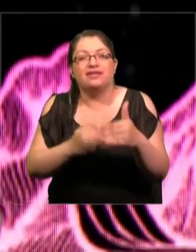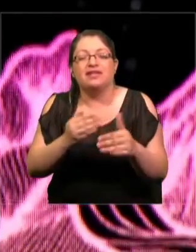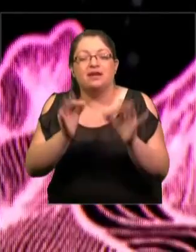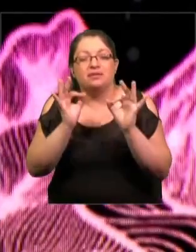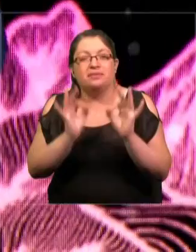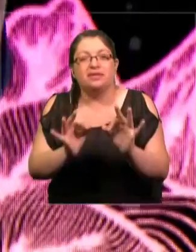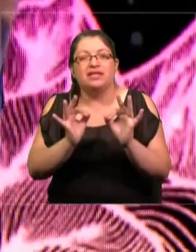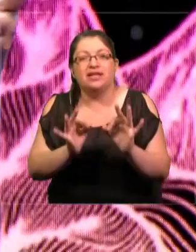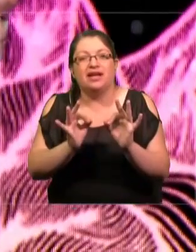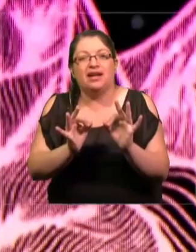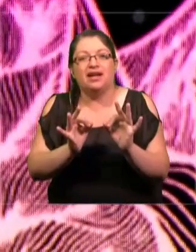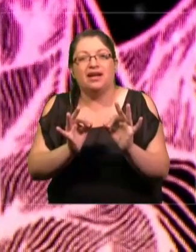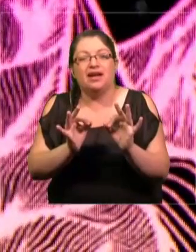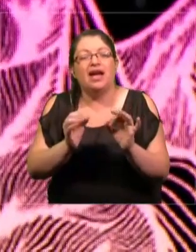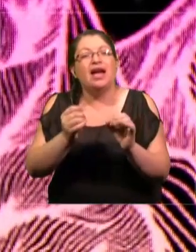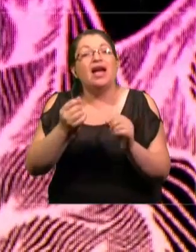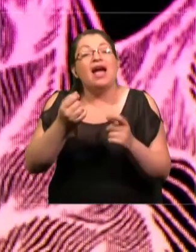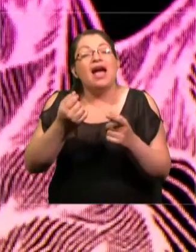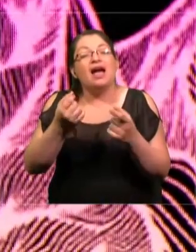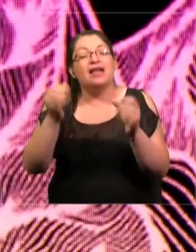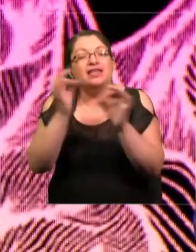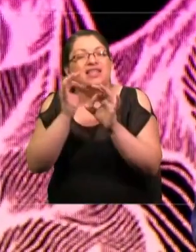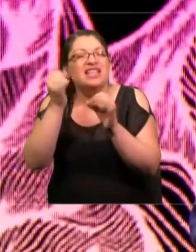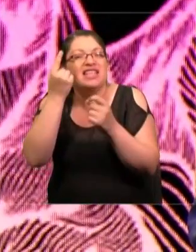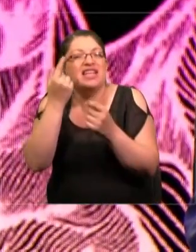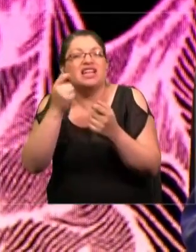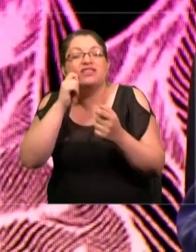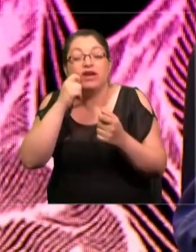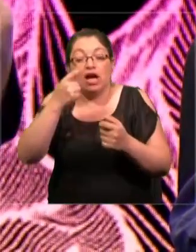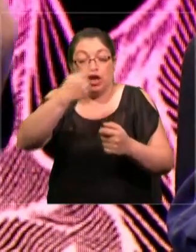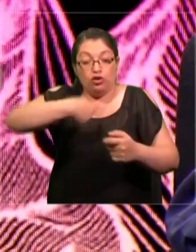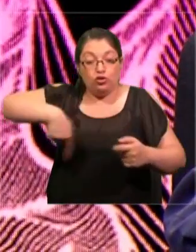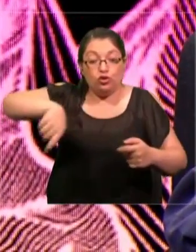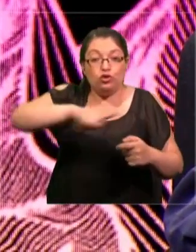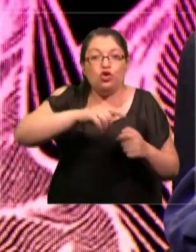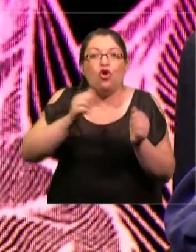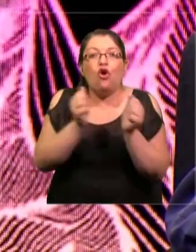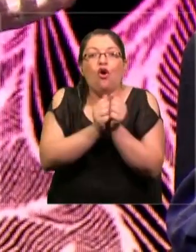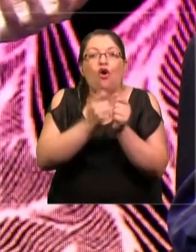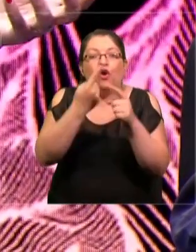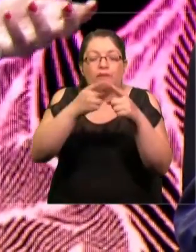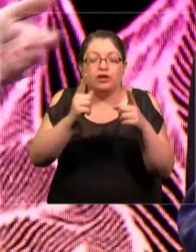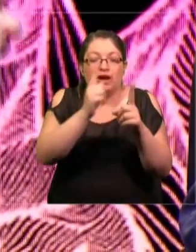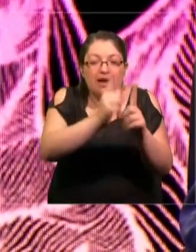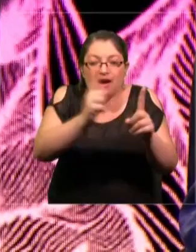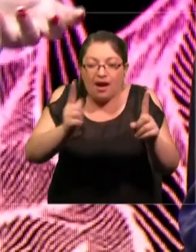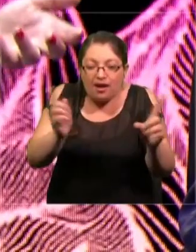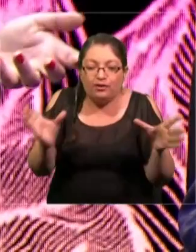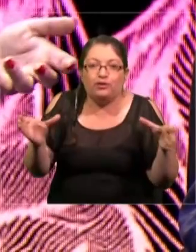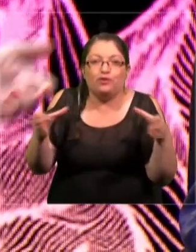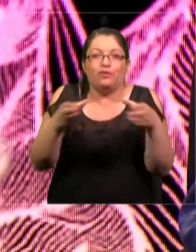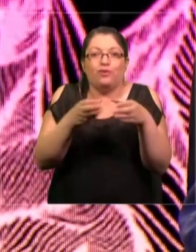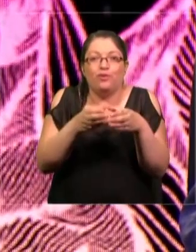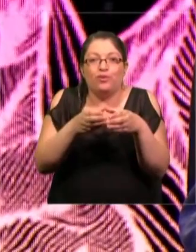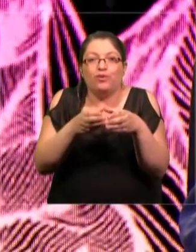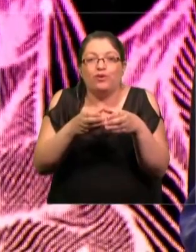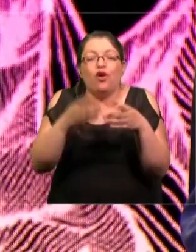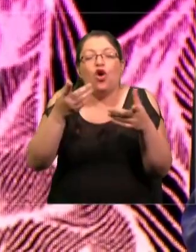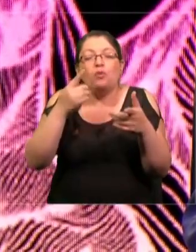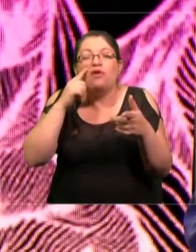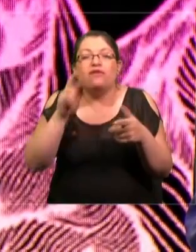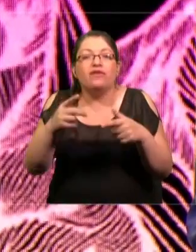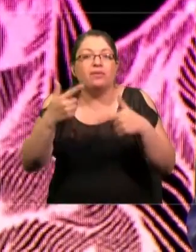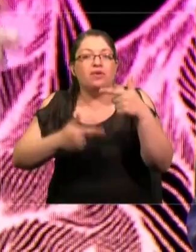en definir a nosotros junto con los otros. La gran tarea de mirar un cambio policial o un cambio de la